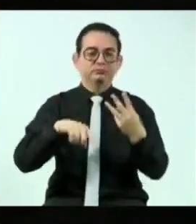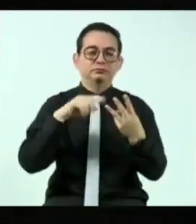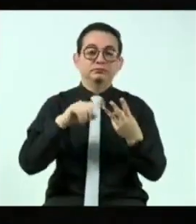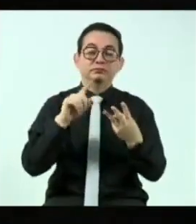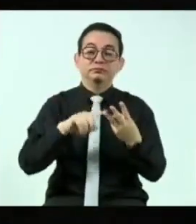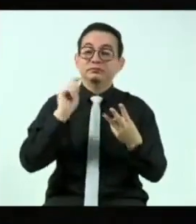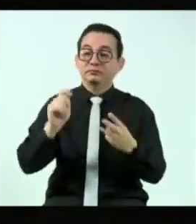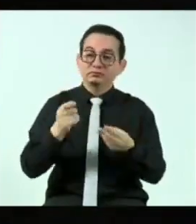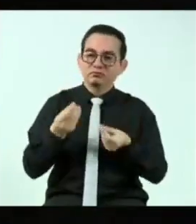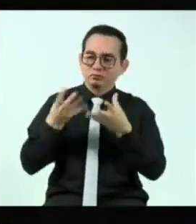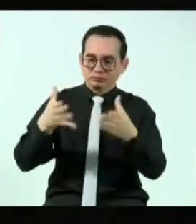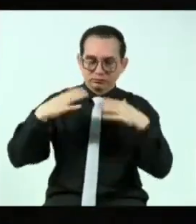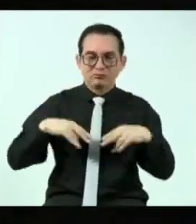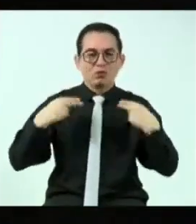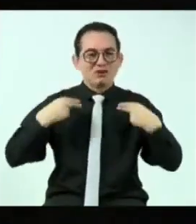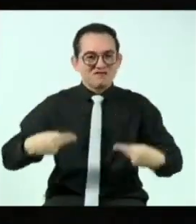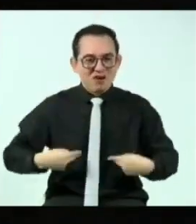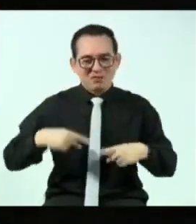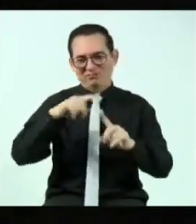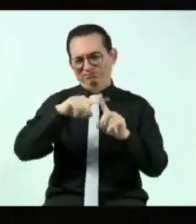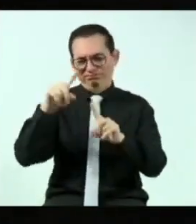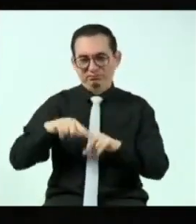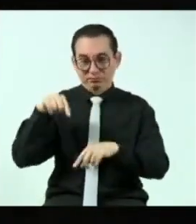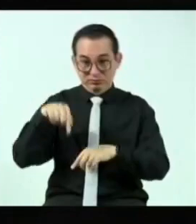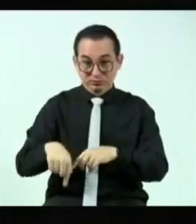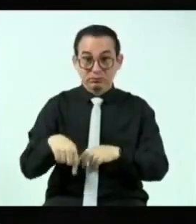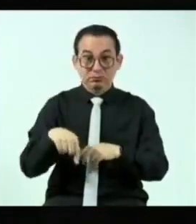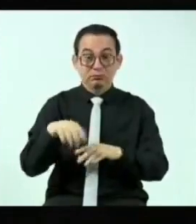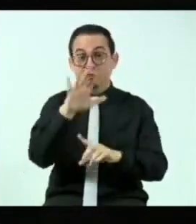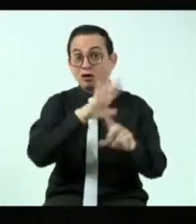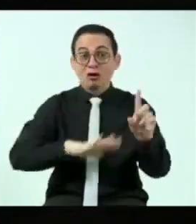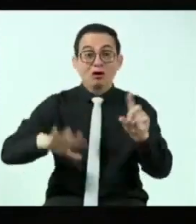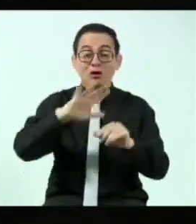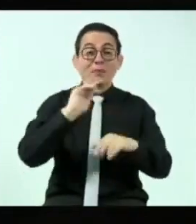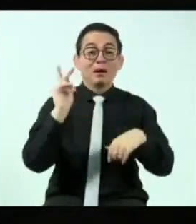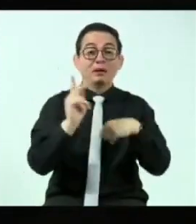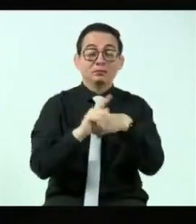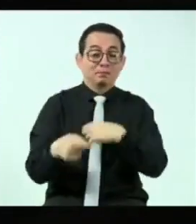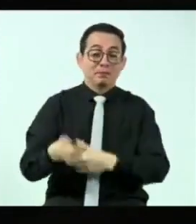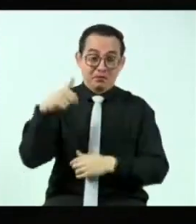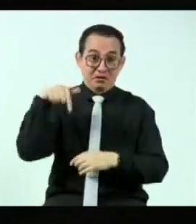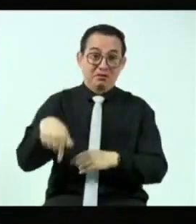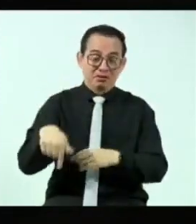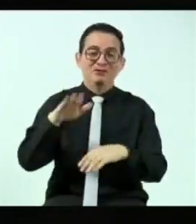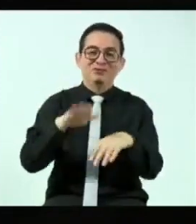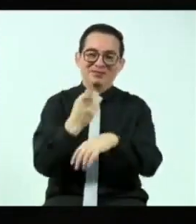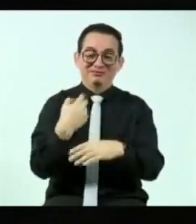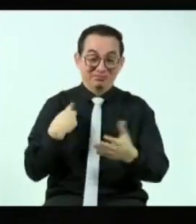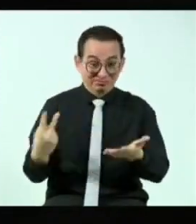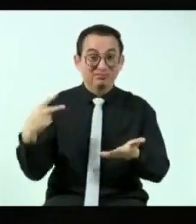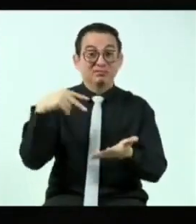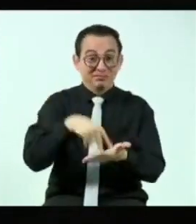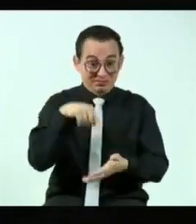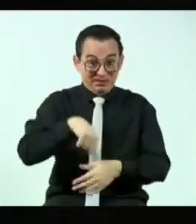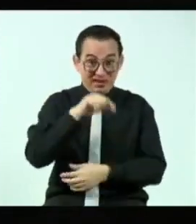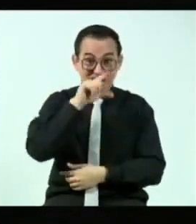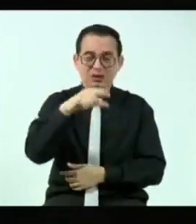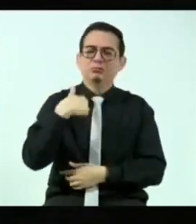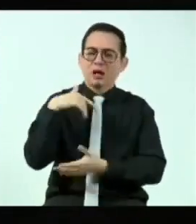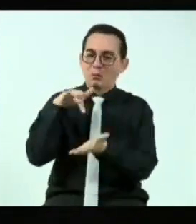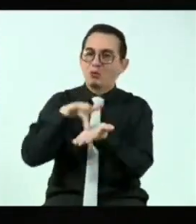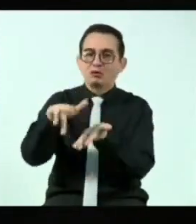el país No solo de Jalisco por eso al llegar al gobierno del Estado de Jalisco vamos a apoyar a la policía